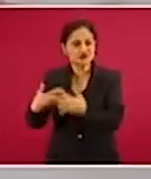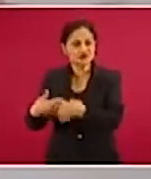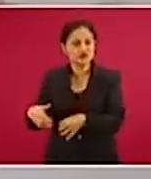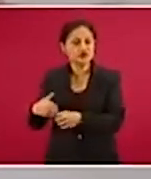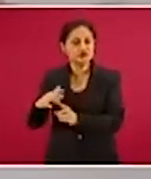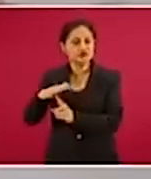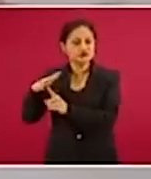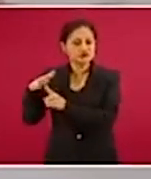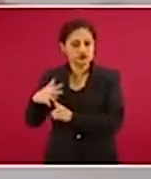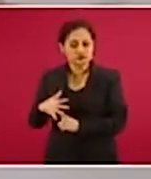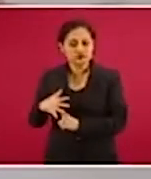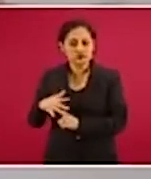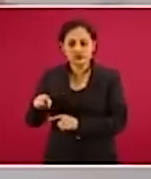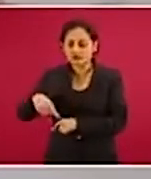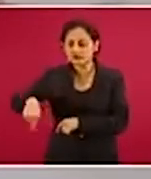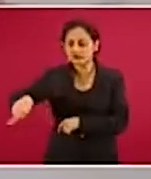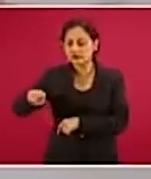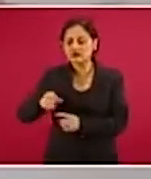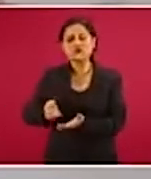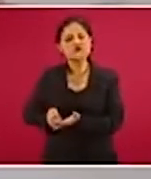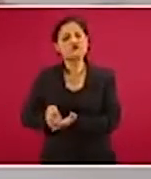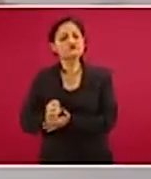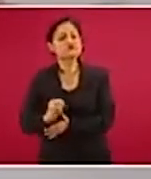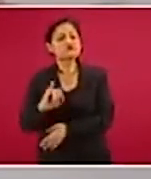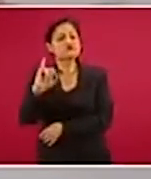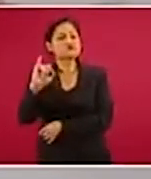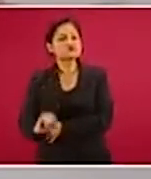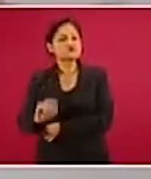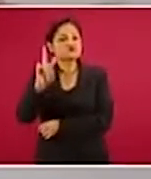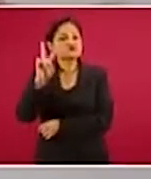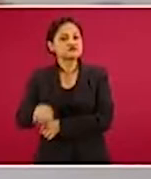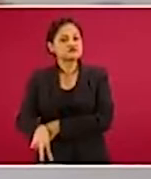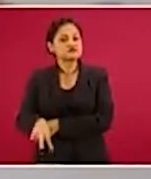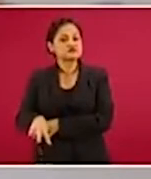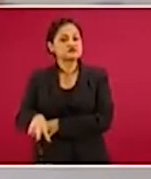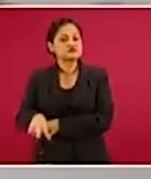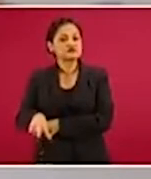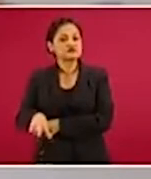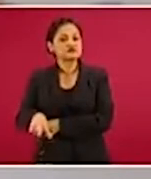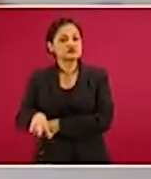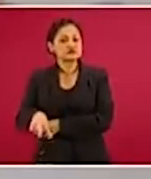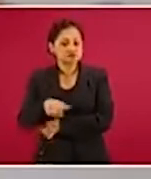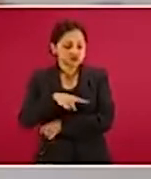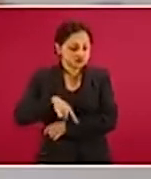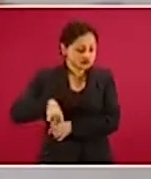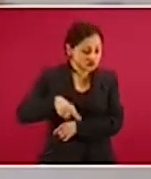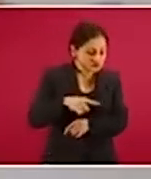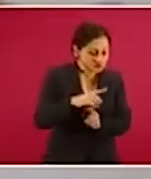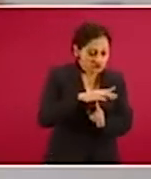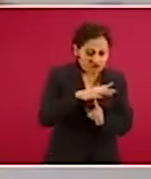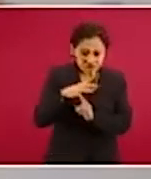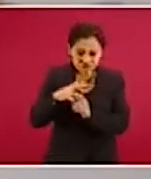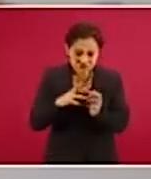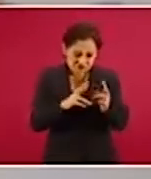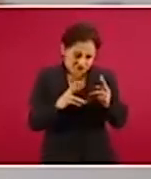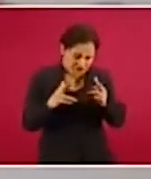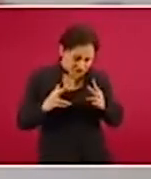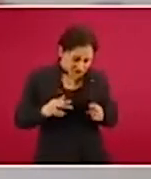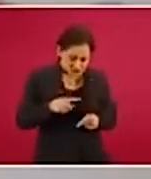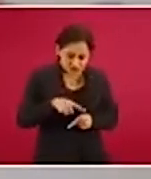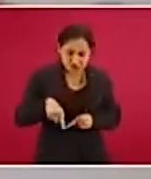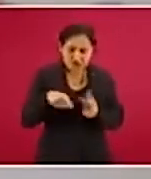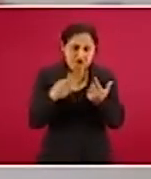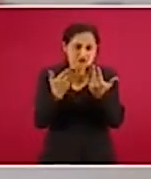investigaciones que durante la instalación de los restos no se observaron indicios de materiales ajenos